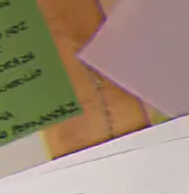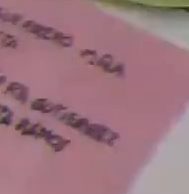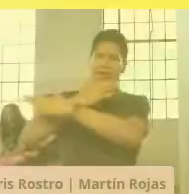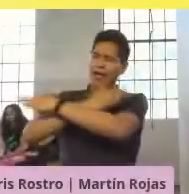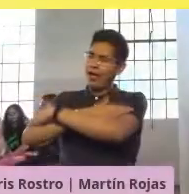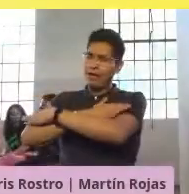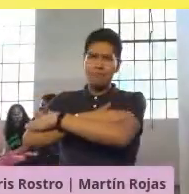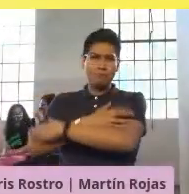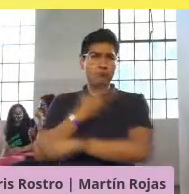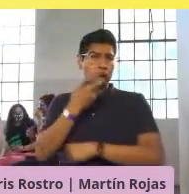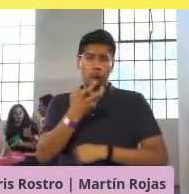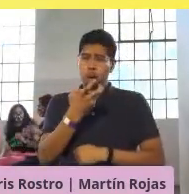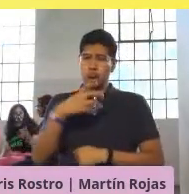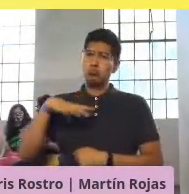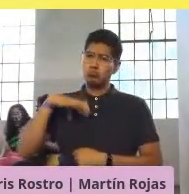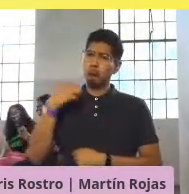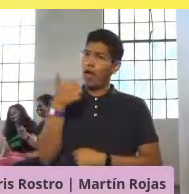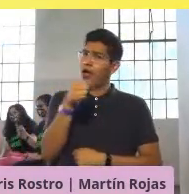las otras.